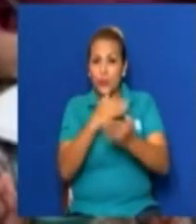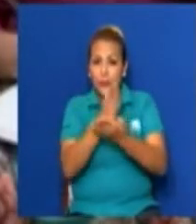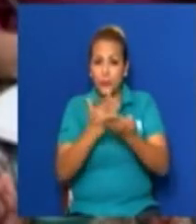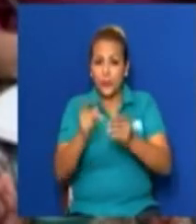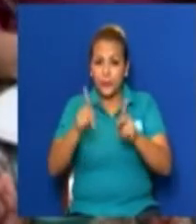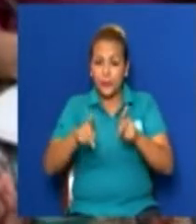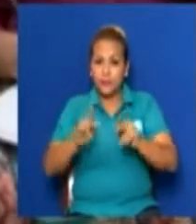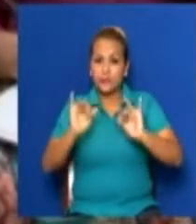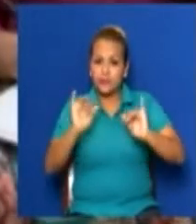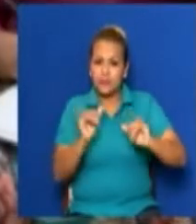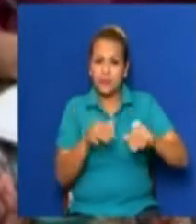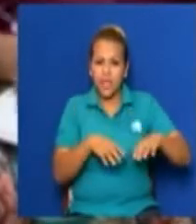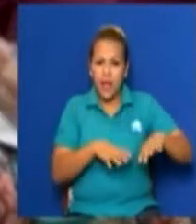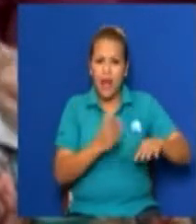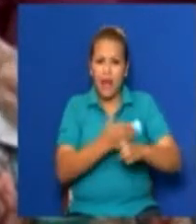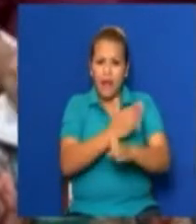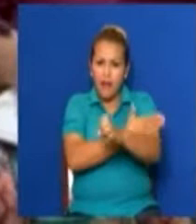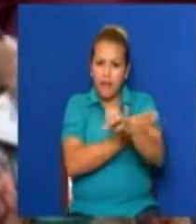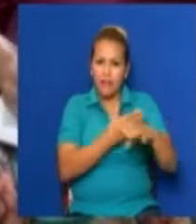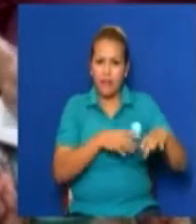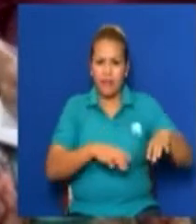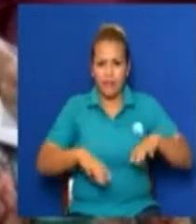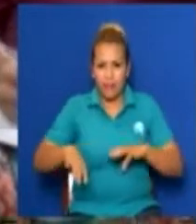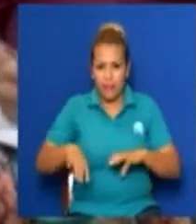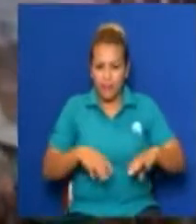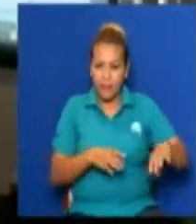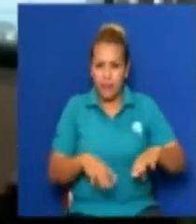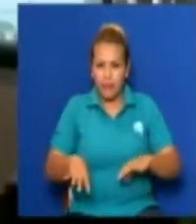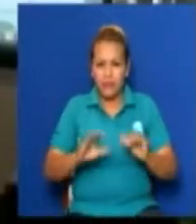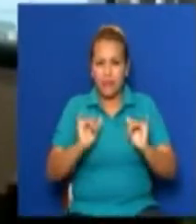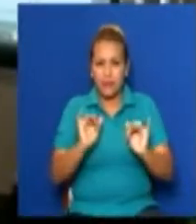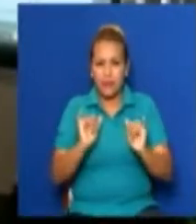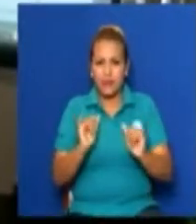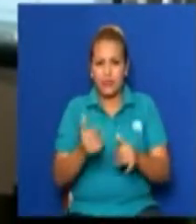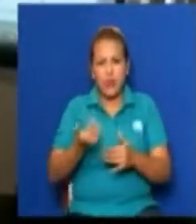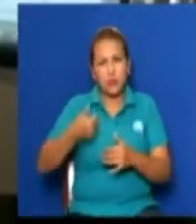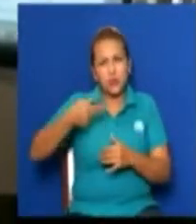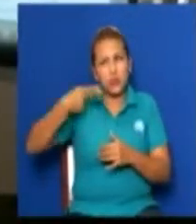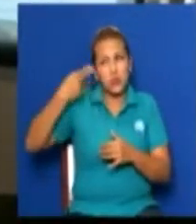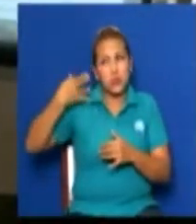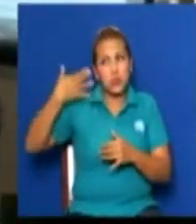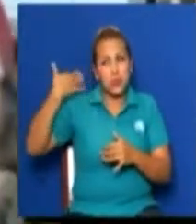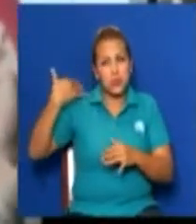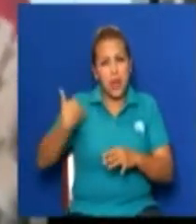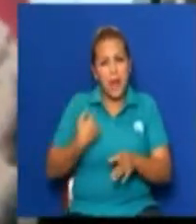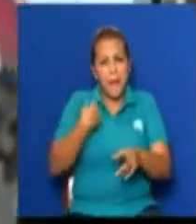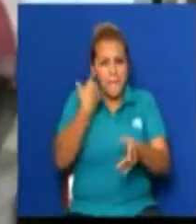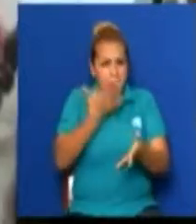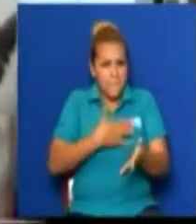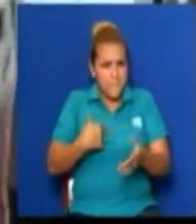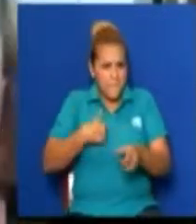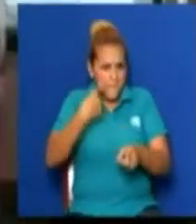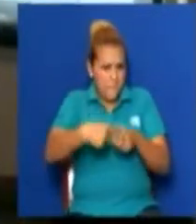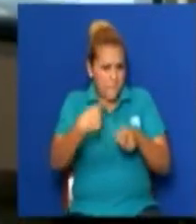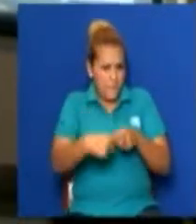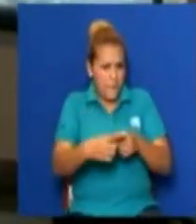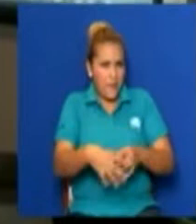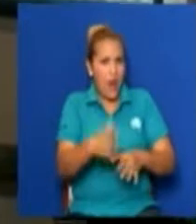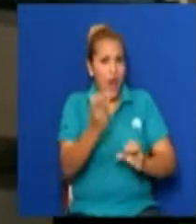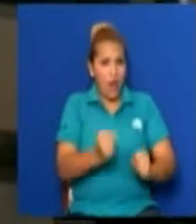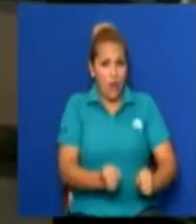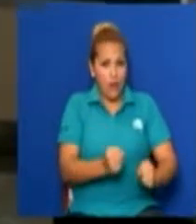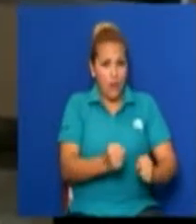aún realizadas por hombres y mujeres estaban históricamente mejor pagadas para los hombres que para las